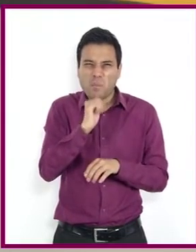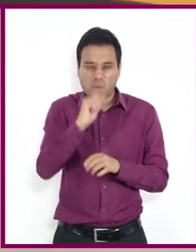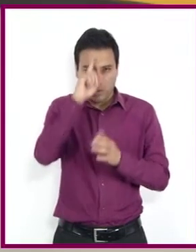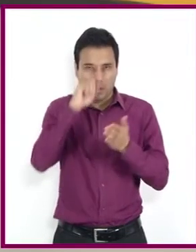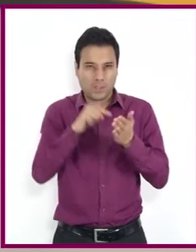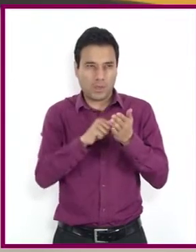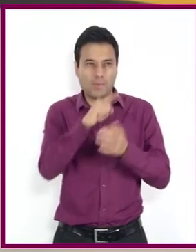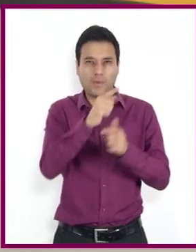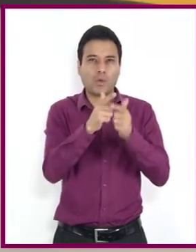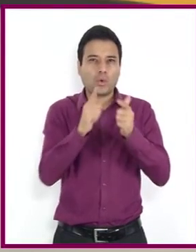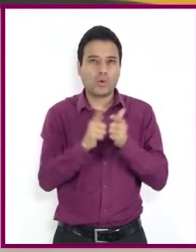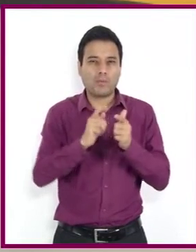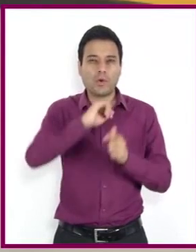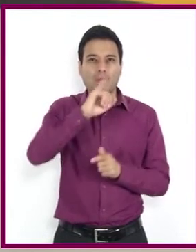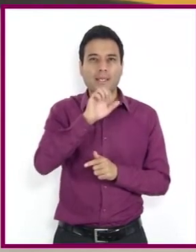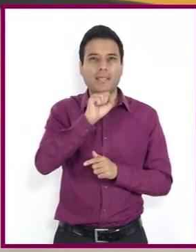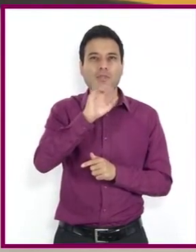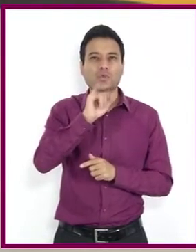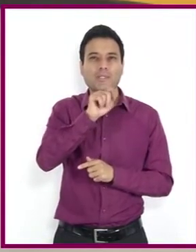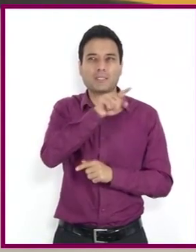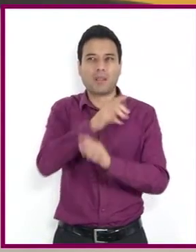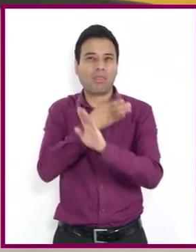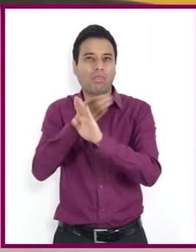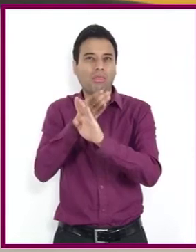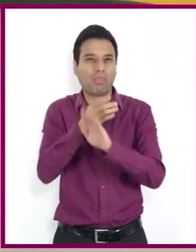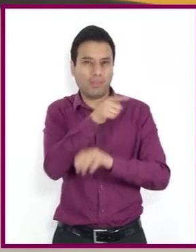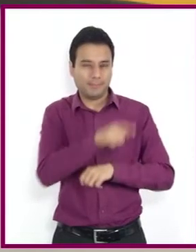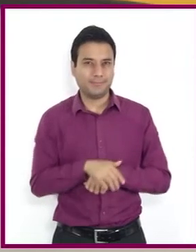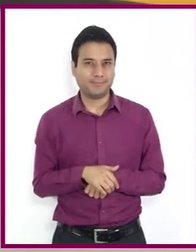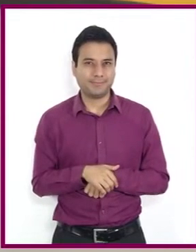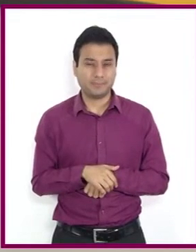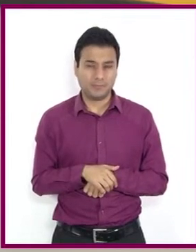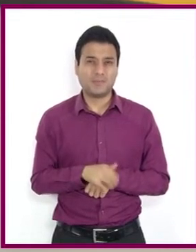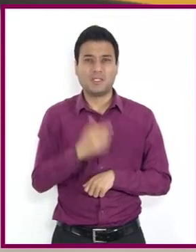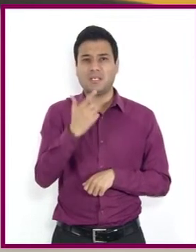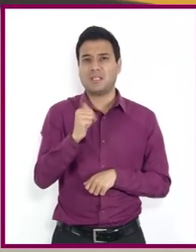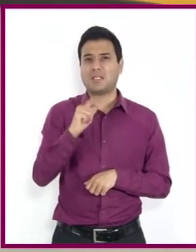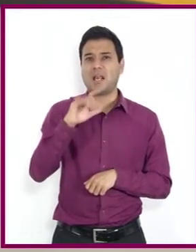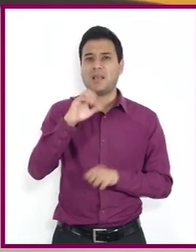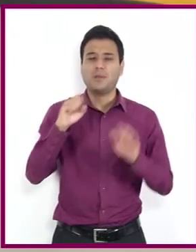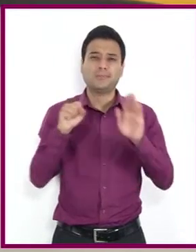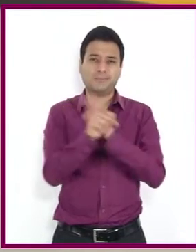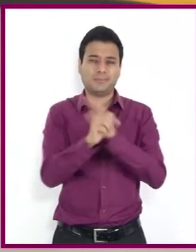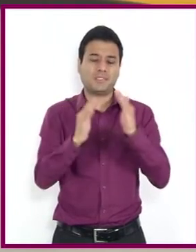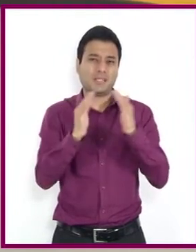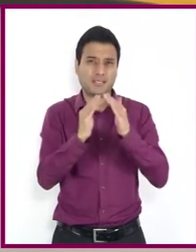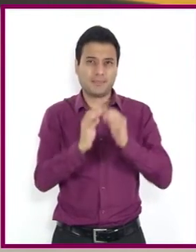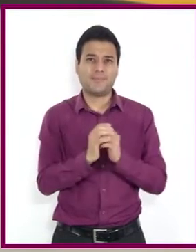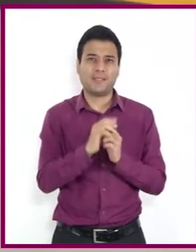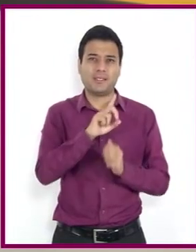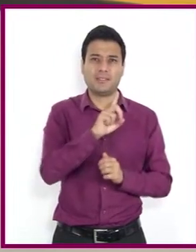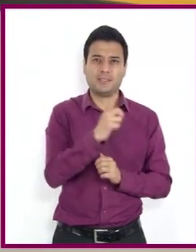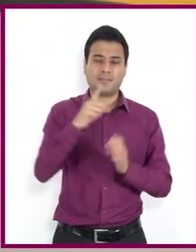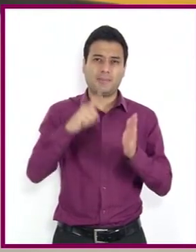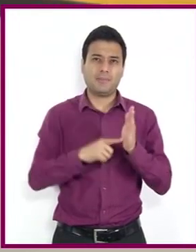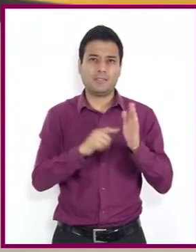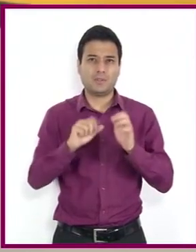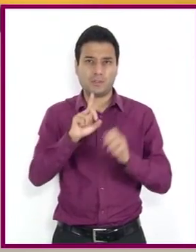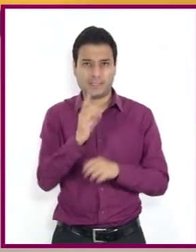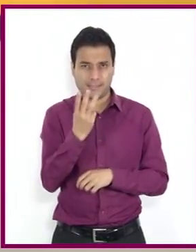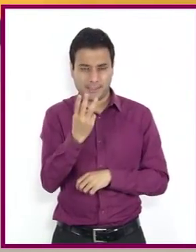jesuitas. Galileo permaneció confinado en su casa de Florencia desde diciembre de